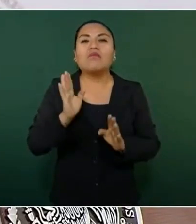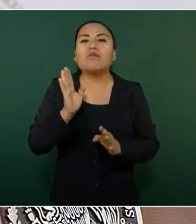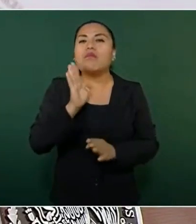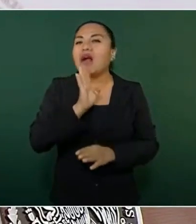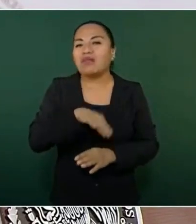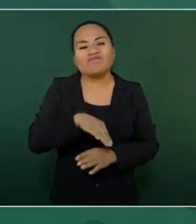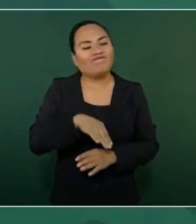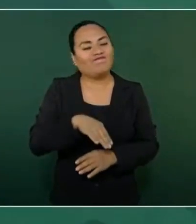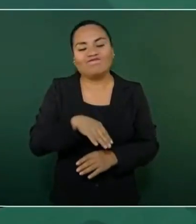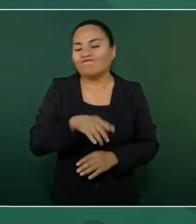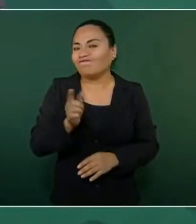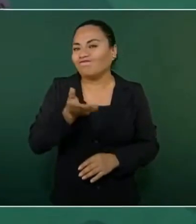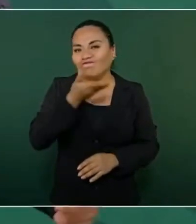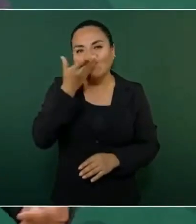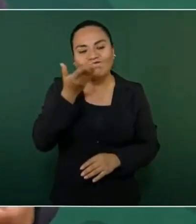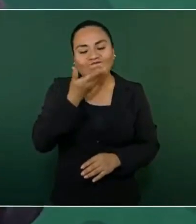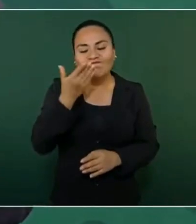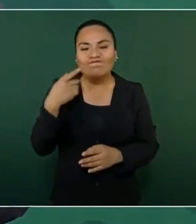a